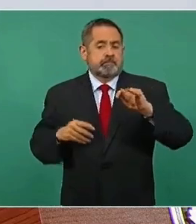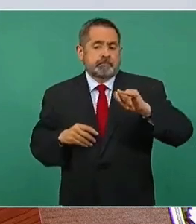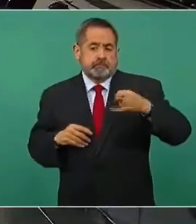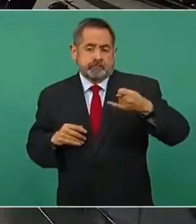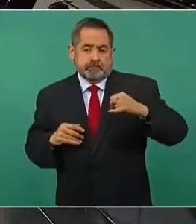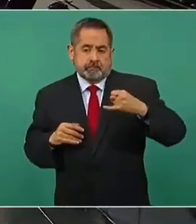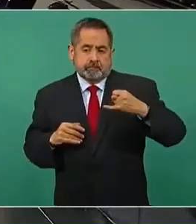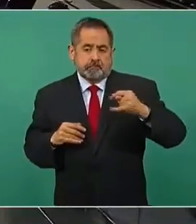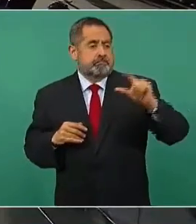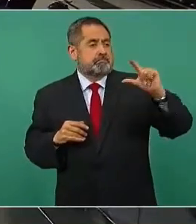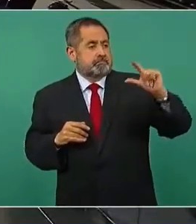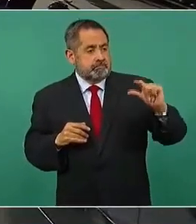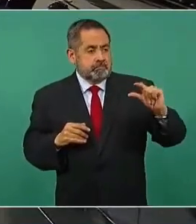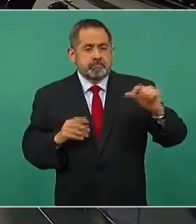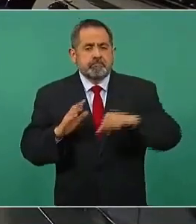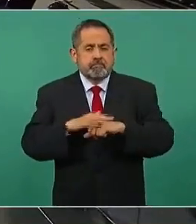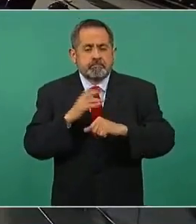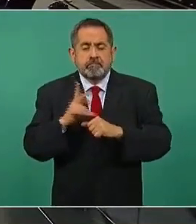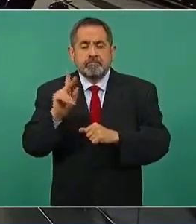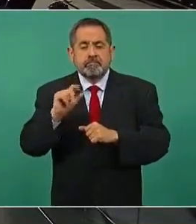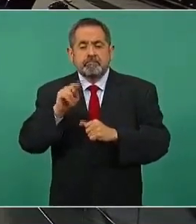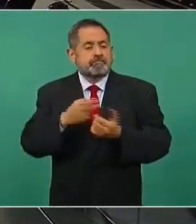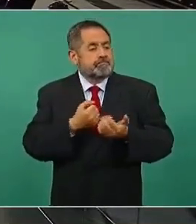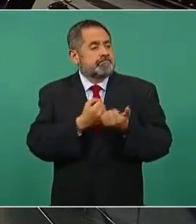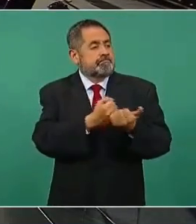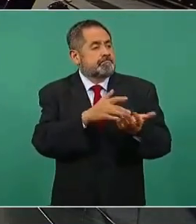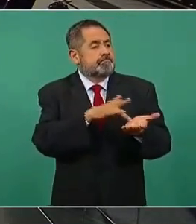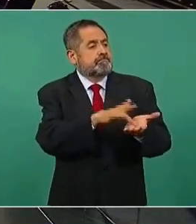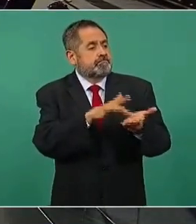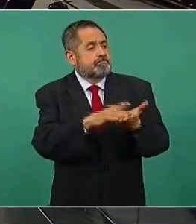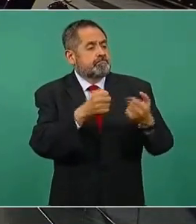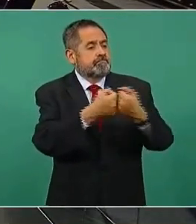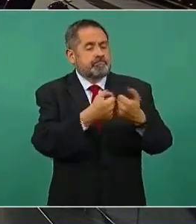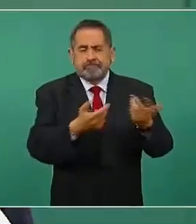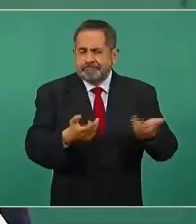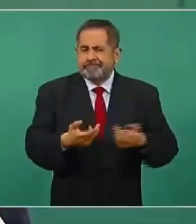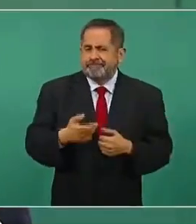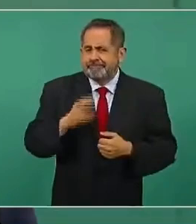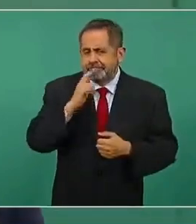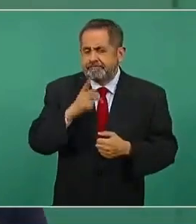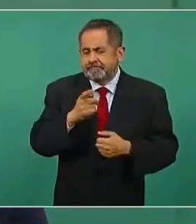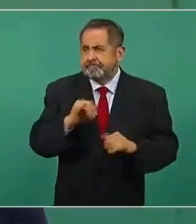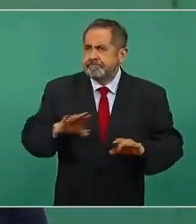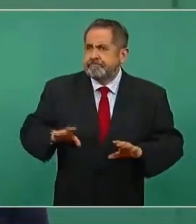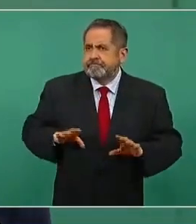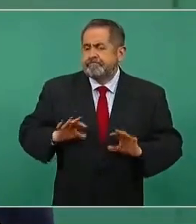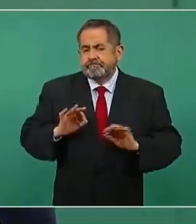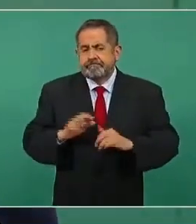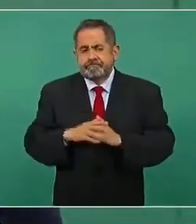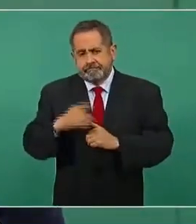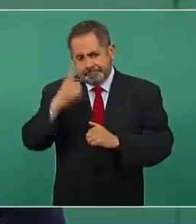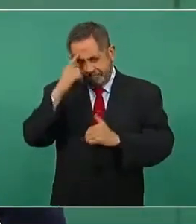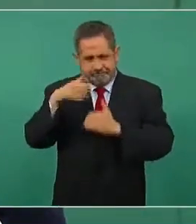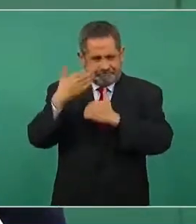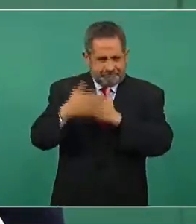plan de apoyo a la frontera. Entonces, sí convendría, para que